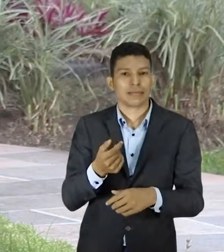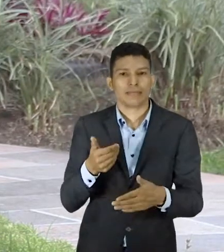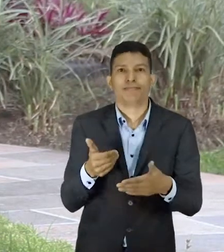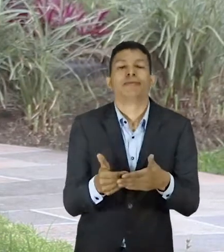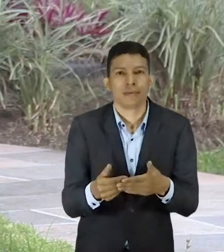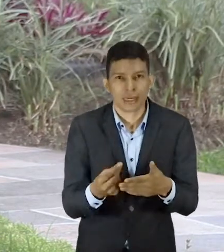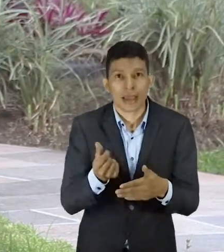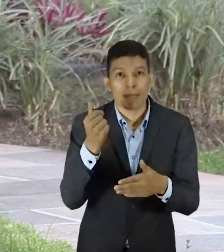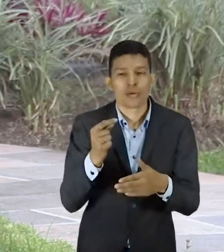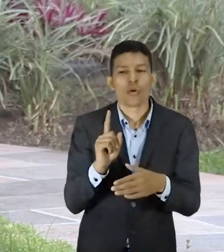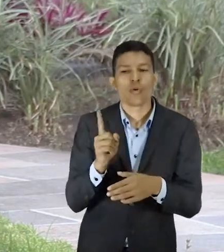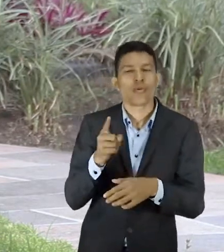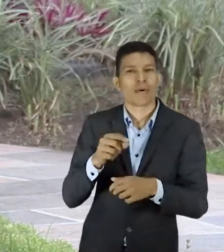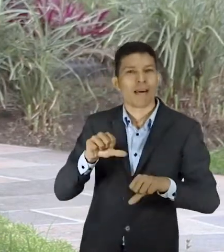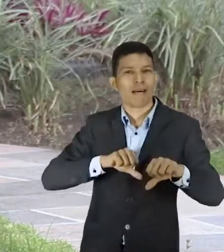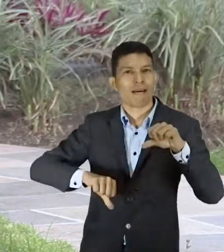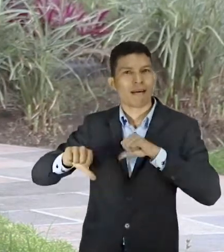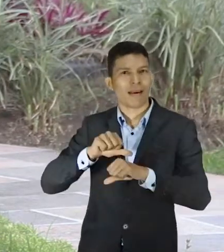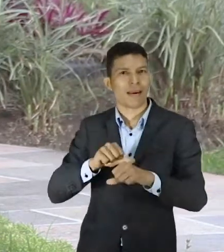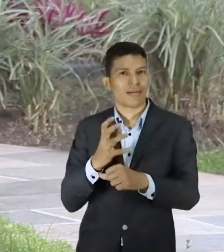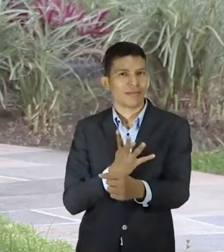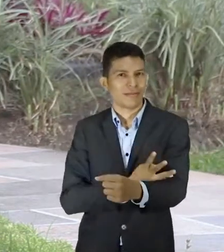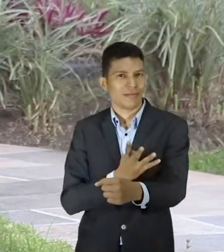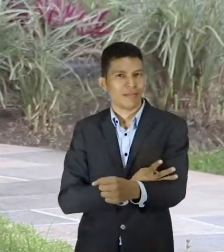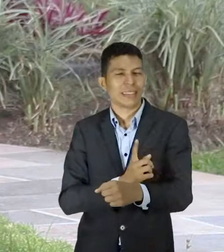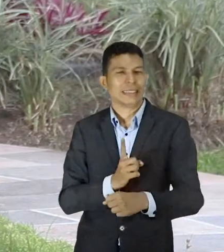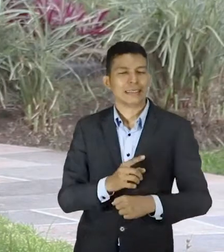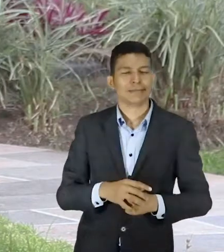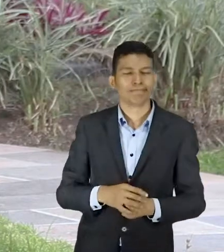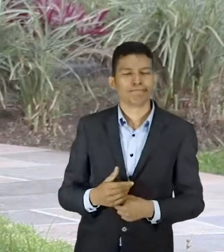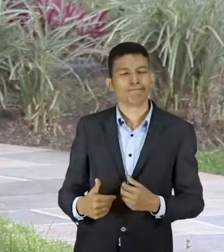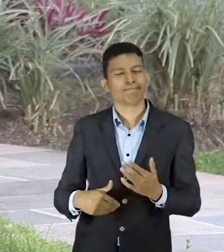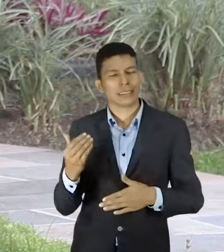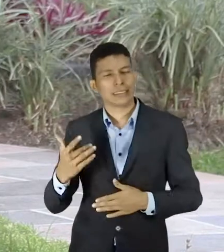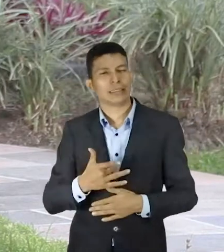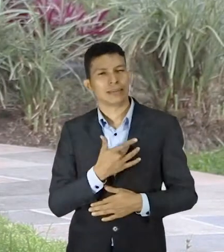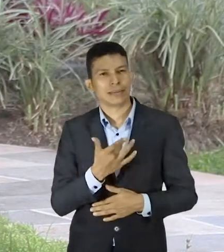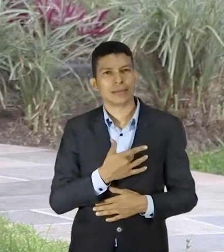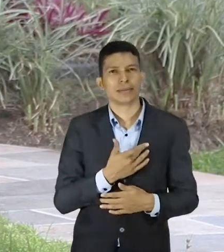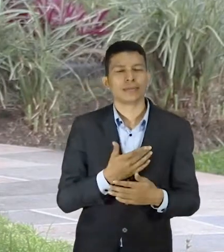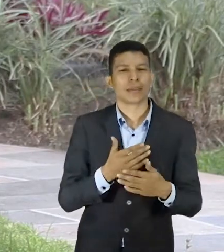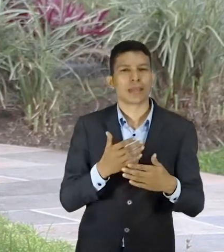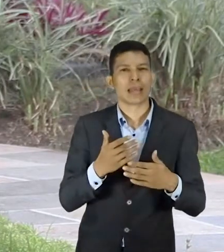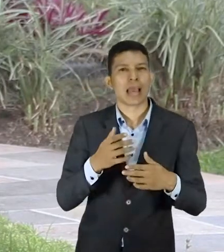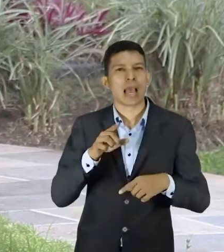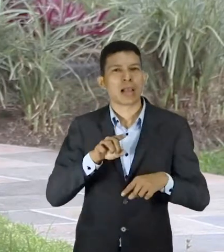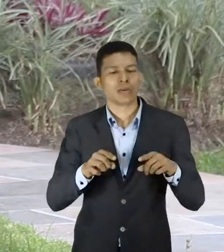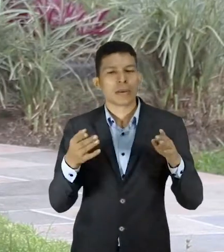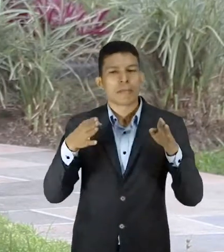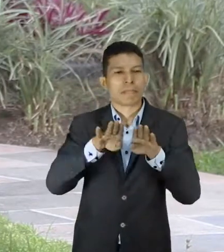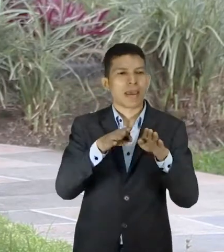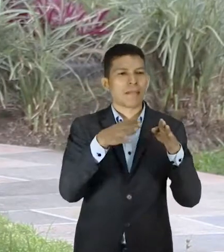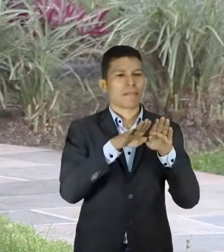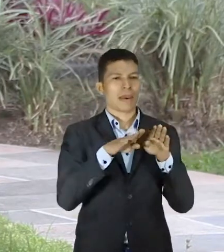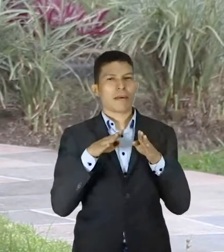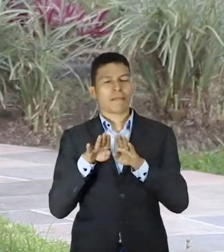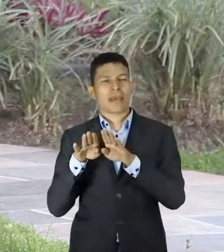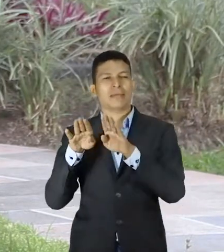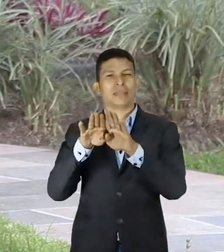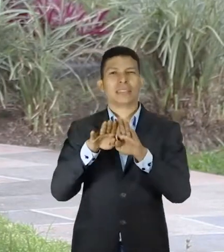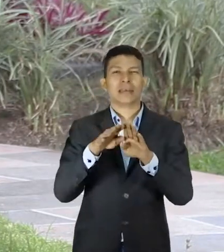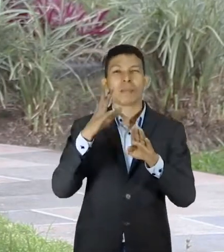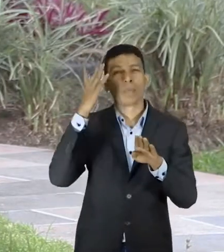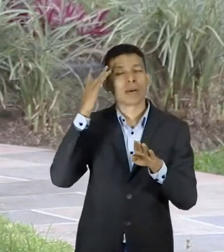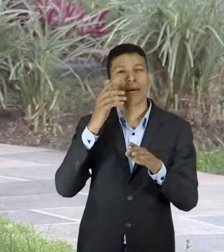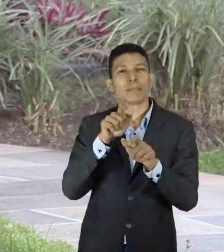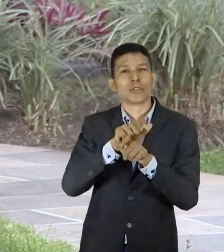sí puede en algún momento mirar la situación con una lástima y con